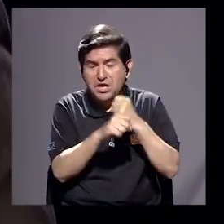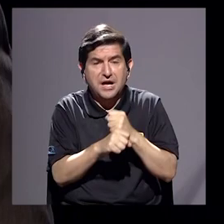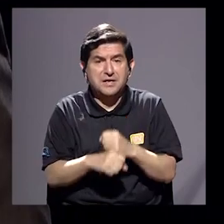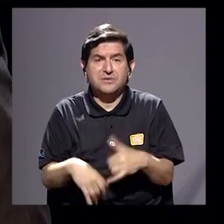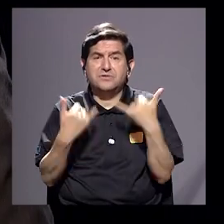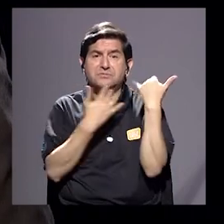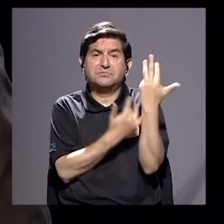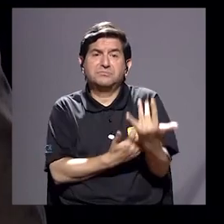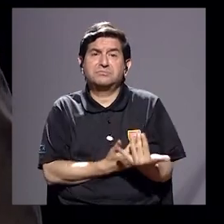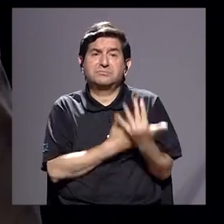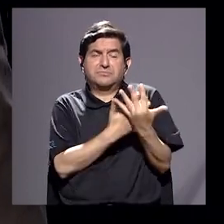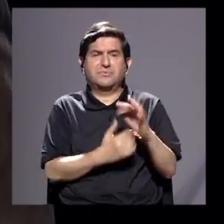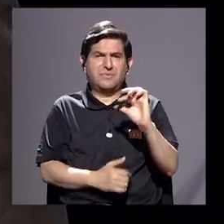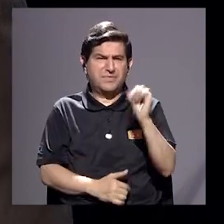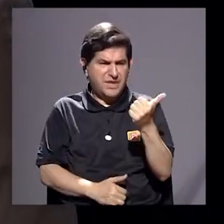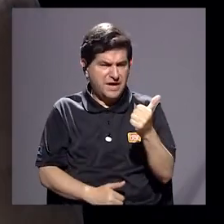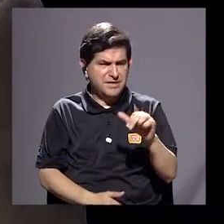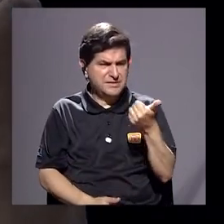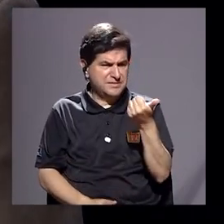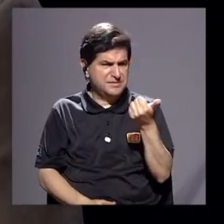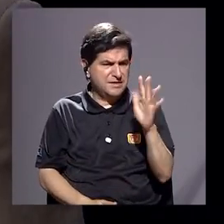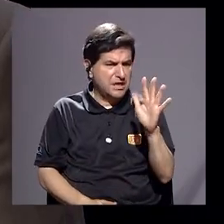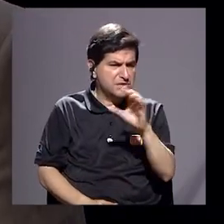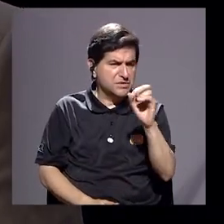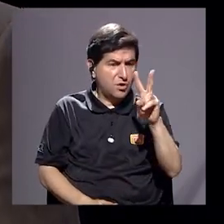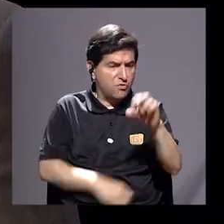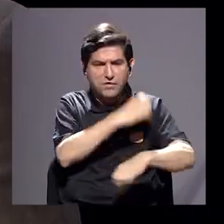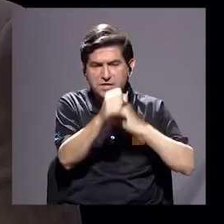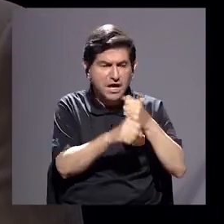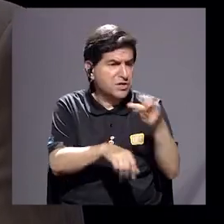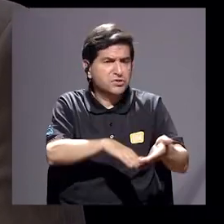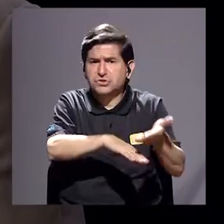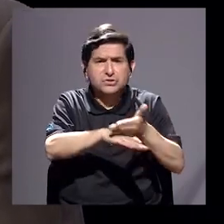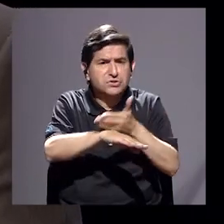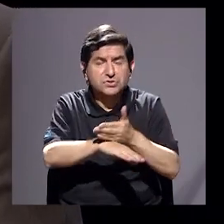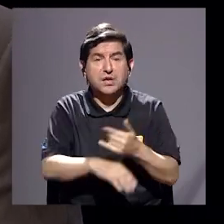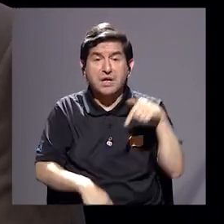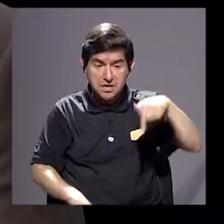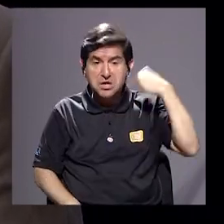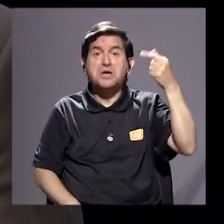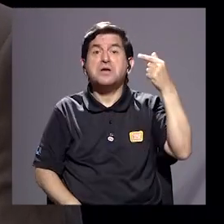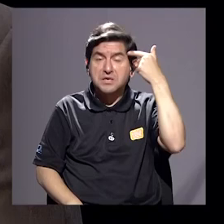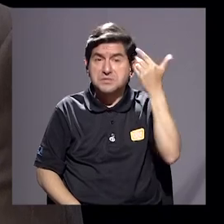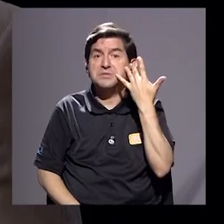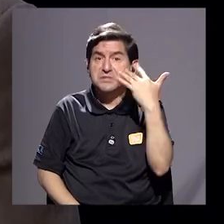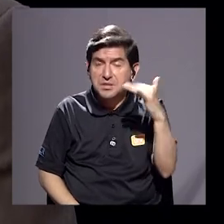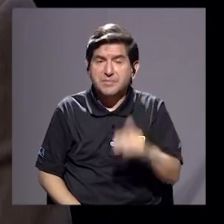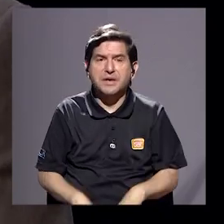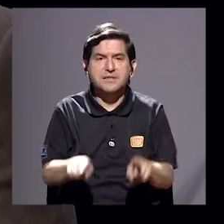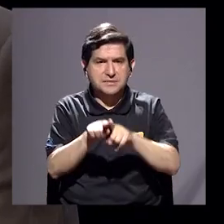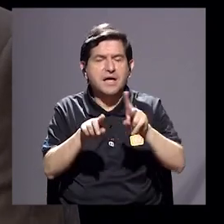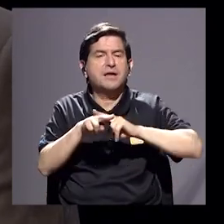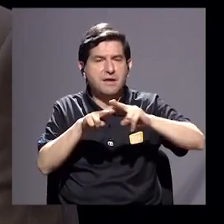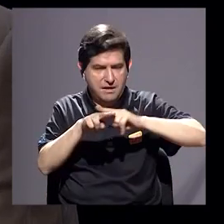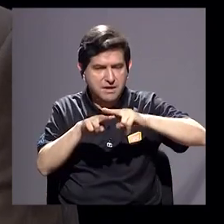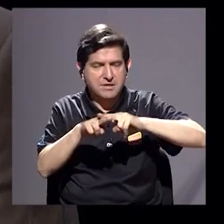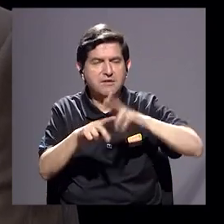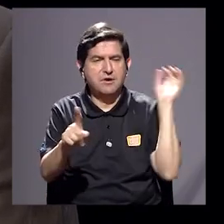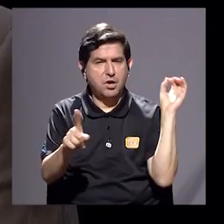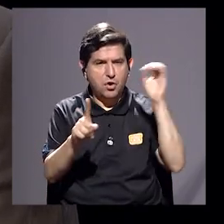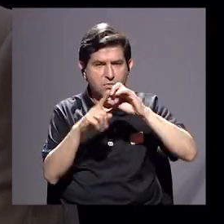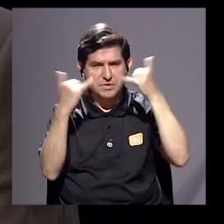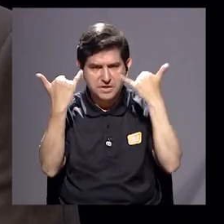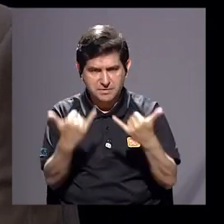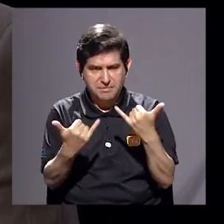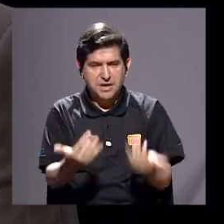esperando esto yo creo que más de 10 15 ó 20 años y eso no camina y pareciera que esta administración además del tren que parece que si el objetivo es que